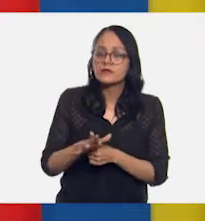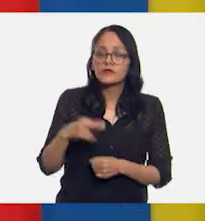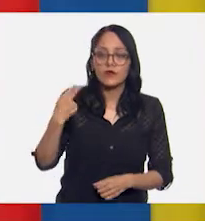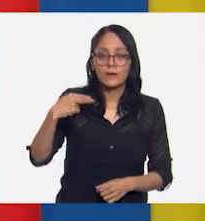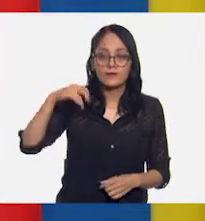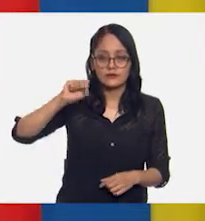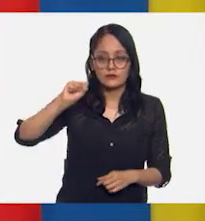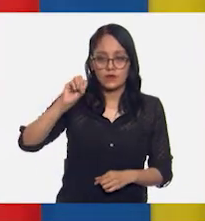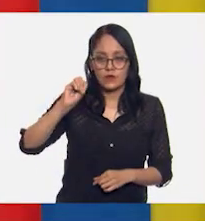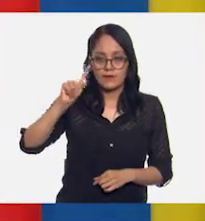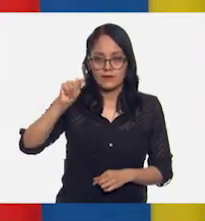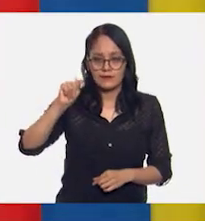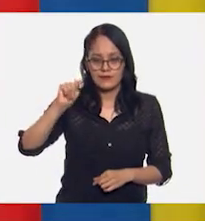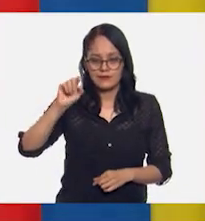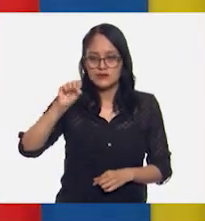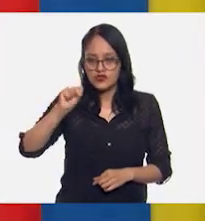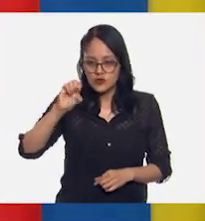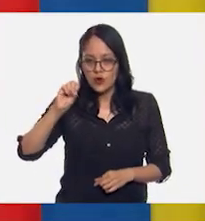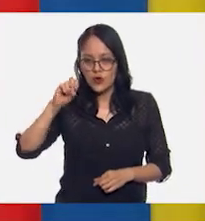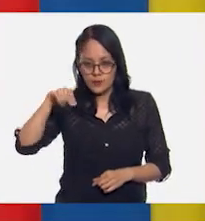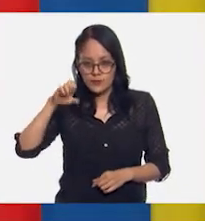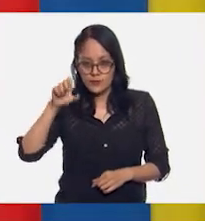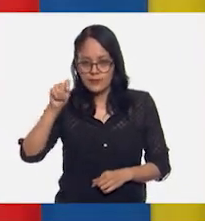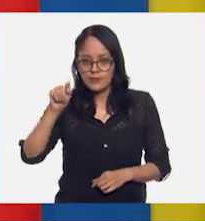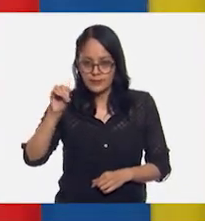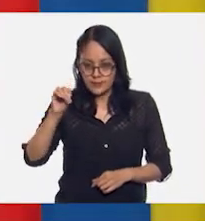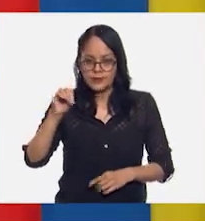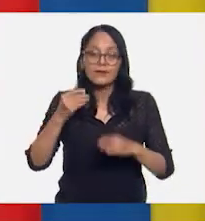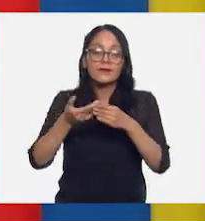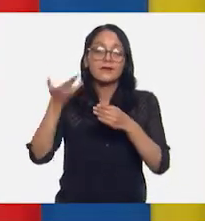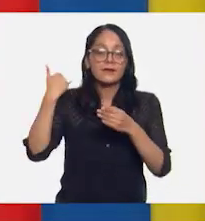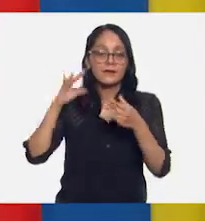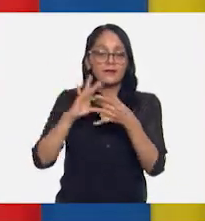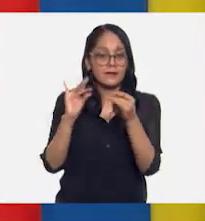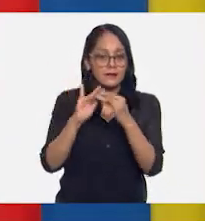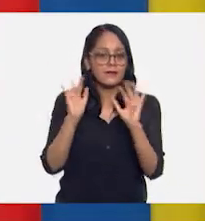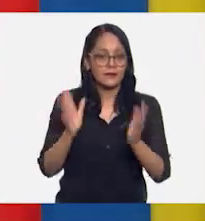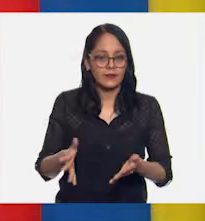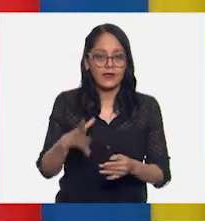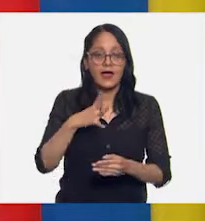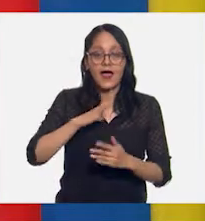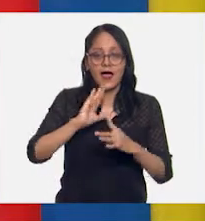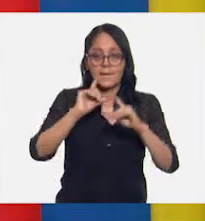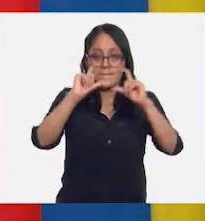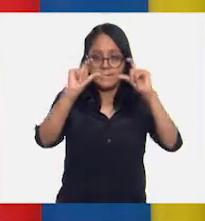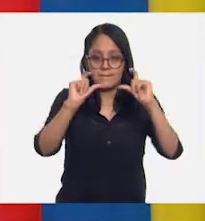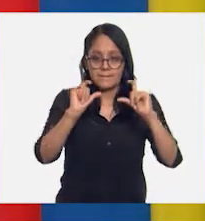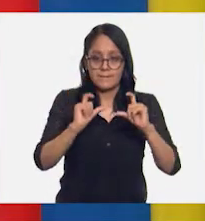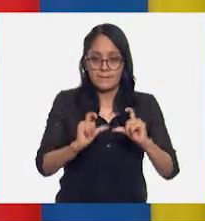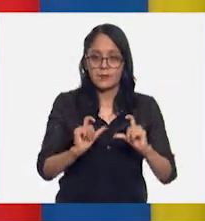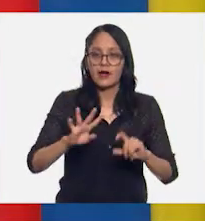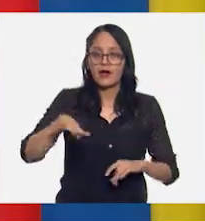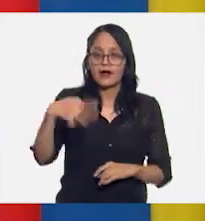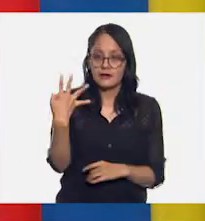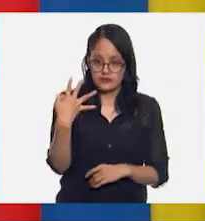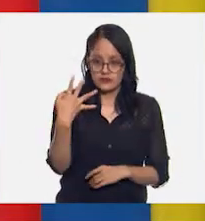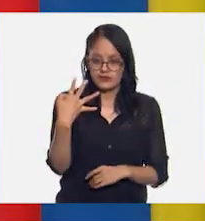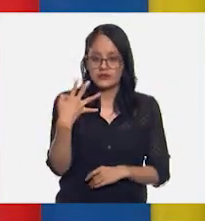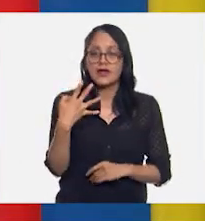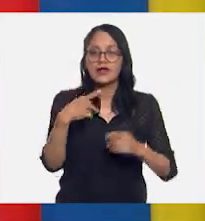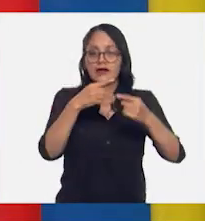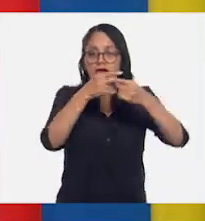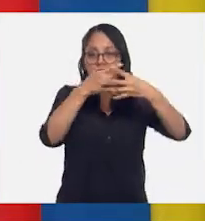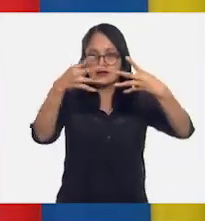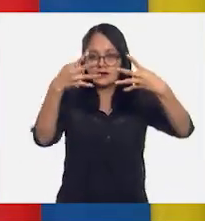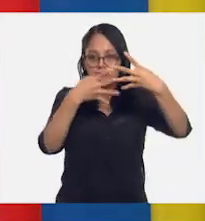soneto igual que los otros sonetos que hemos leído en esta clase y está compuesto de 14 versos repartidos en 4